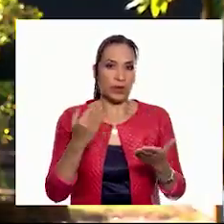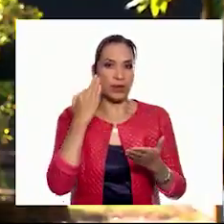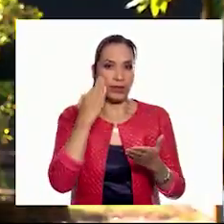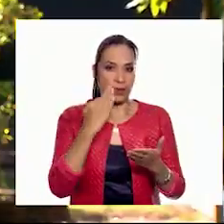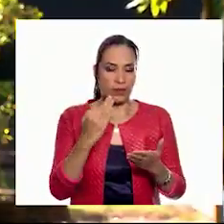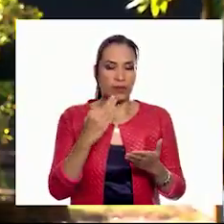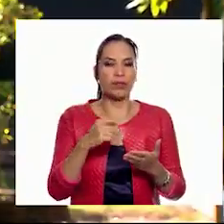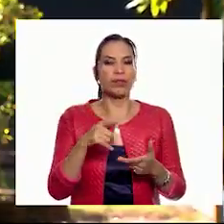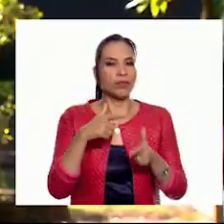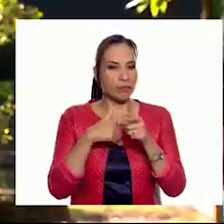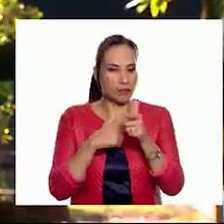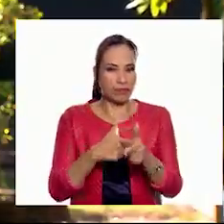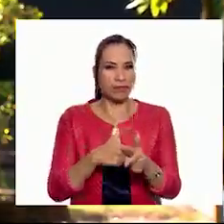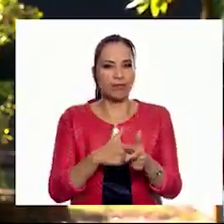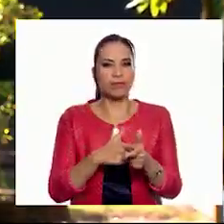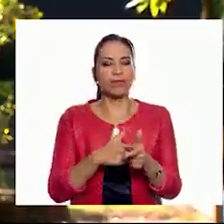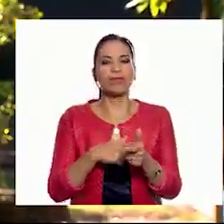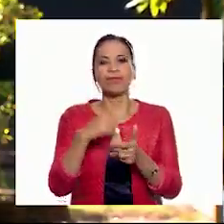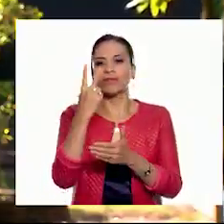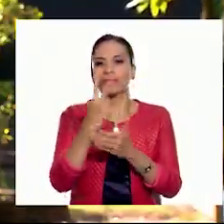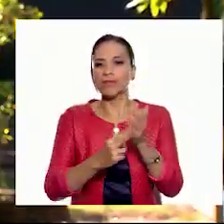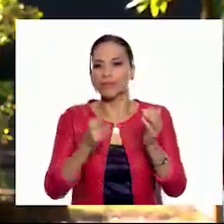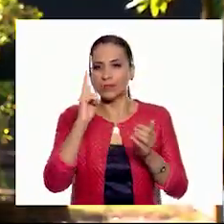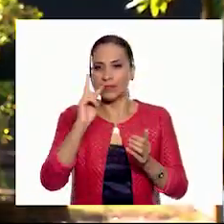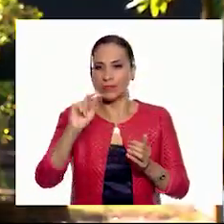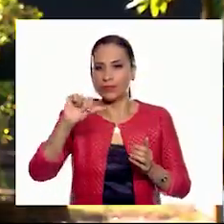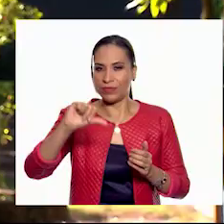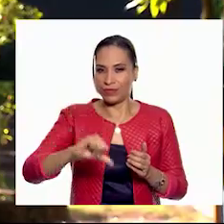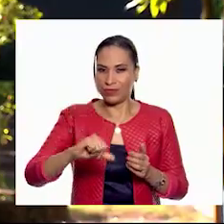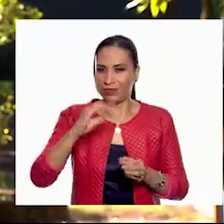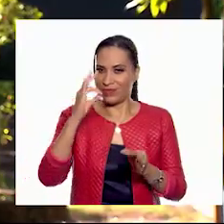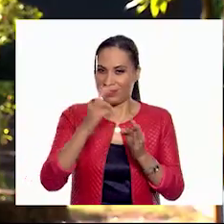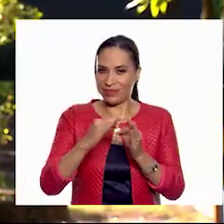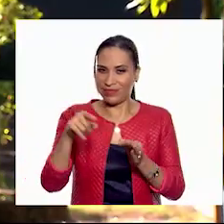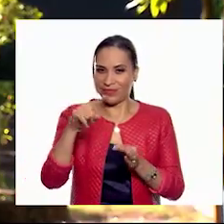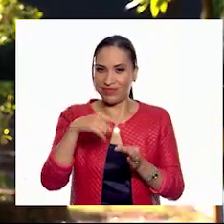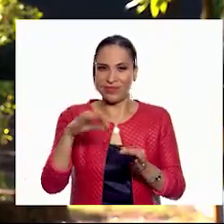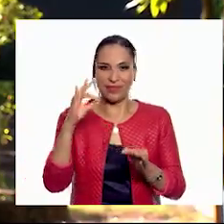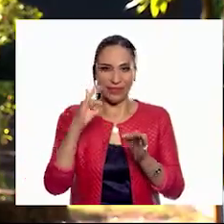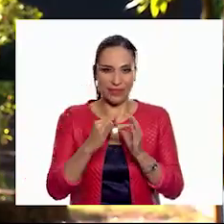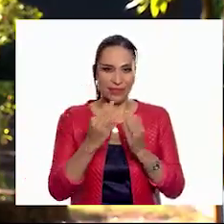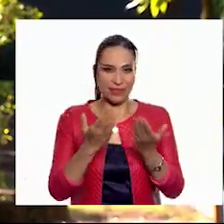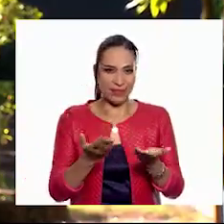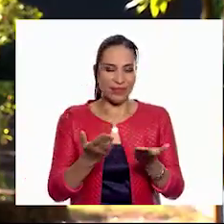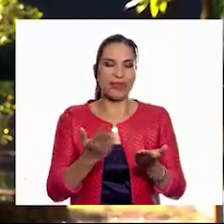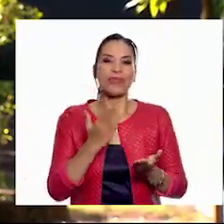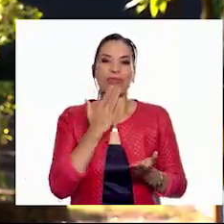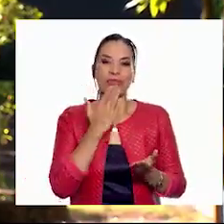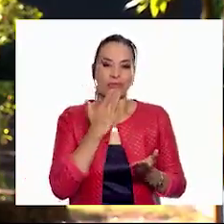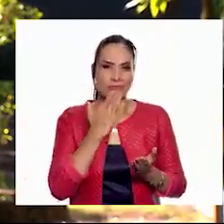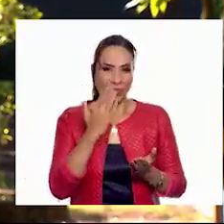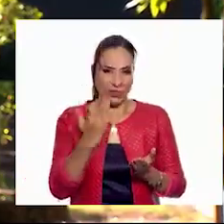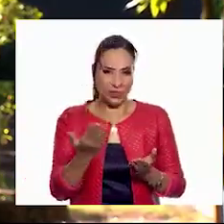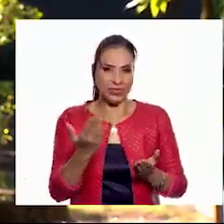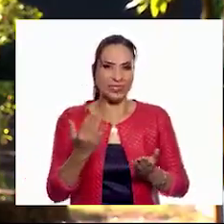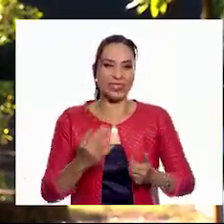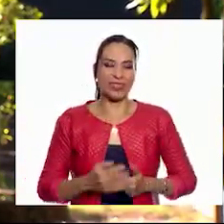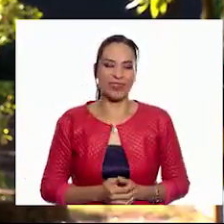es momento de seguir con el programa de hoy. ¿Listas? ¿Listos?